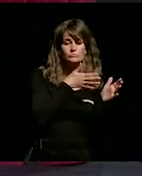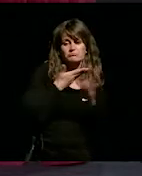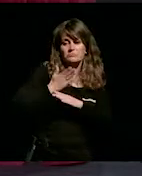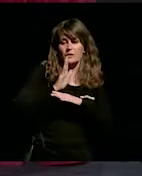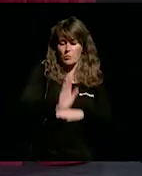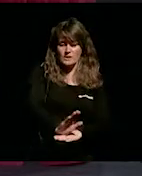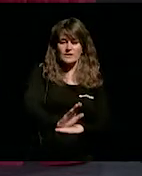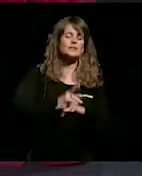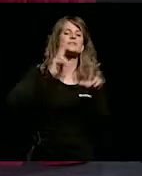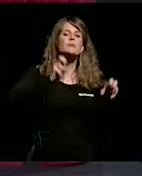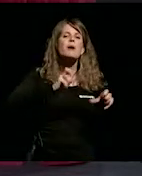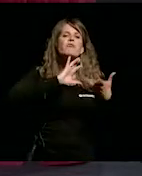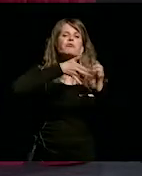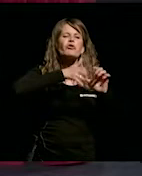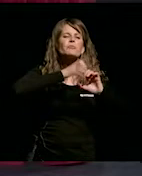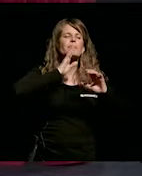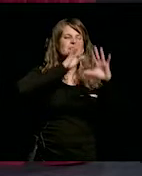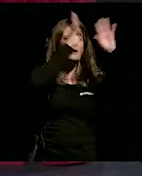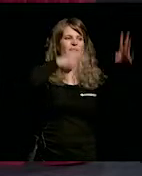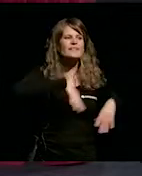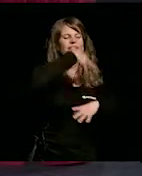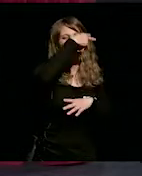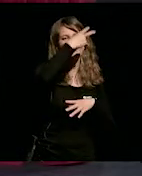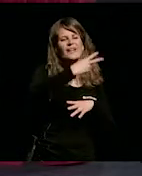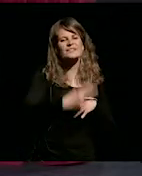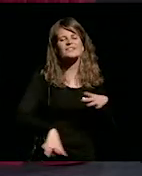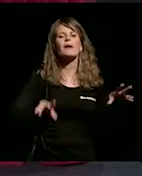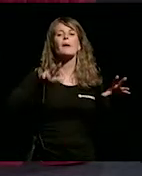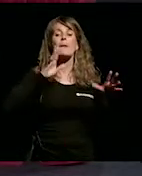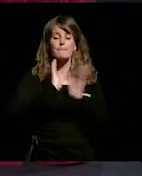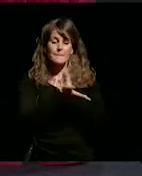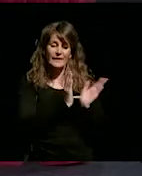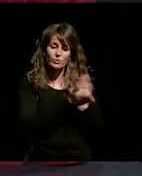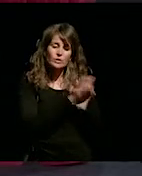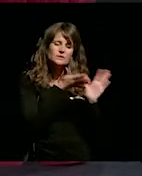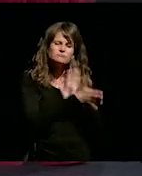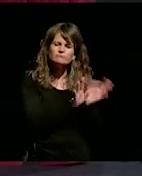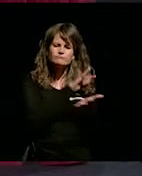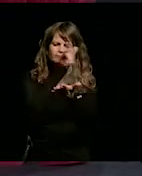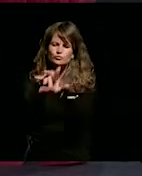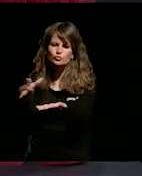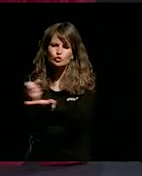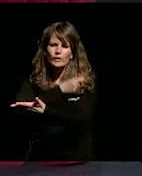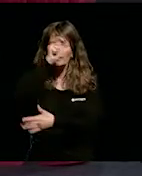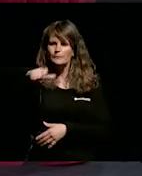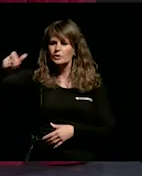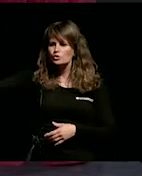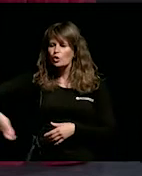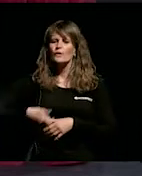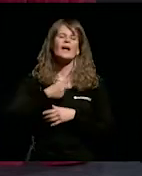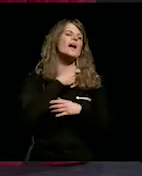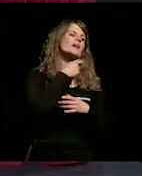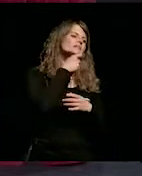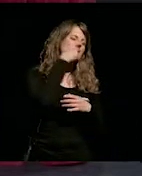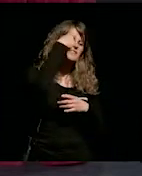que esta forma circense pedagógica llega a todas las personas alfabetizadas, no alfabetizadas,